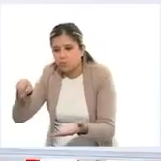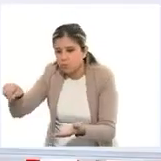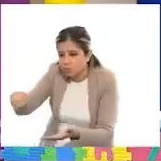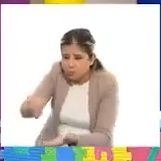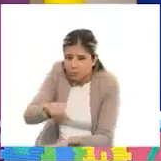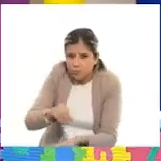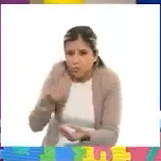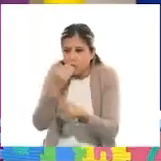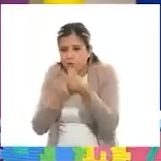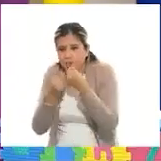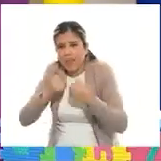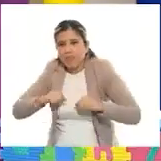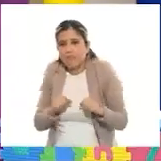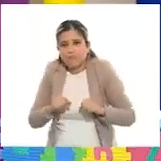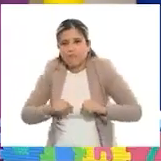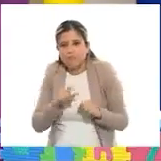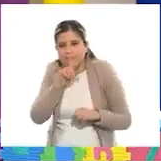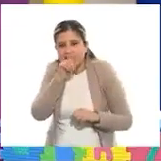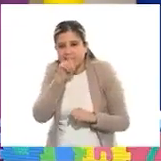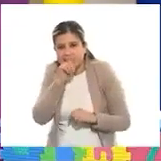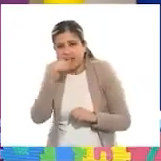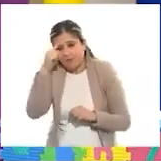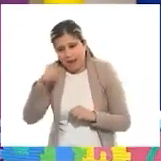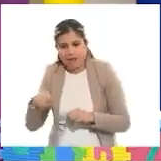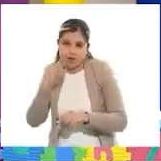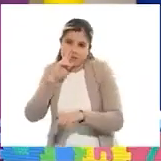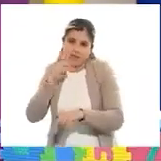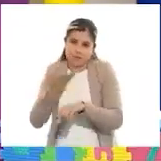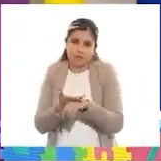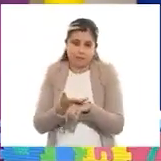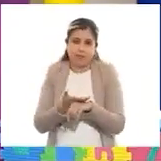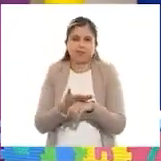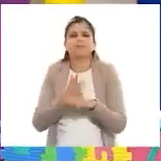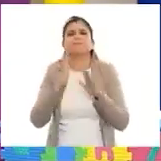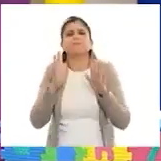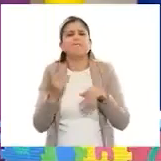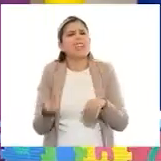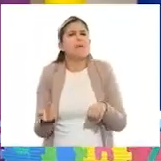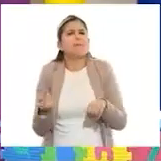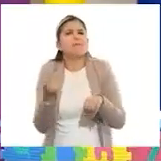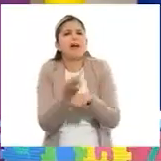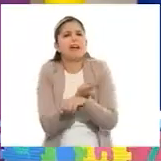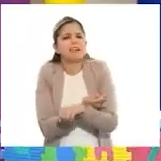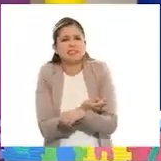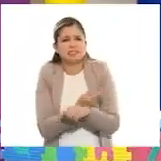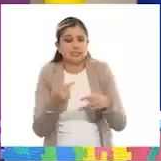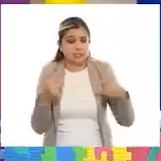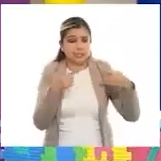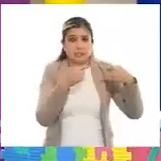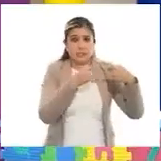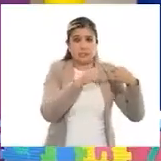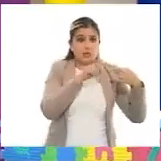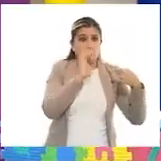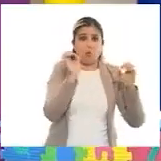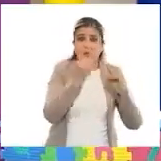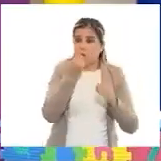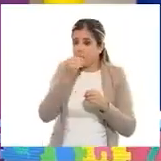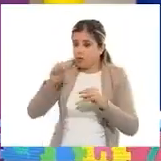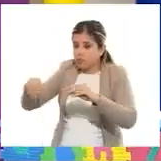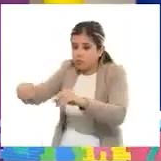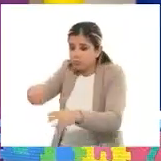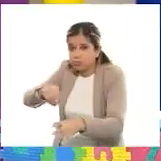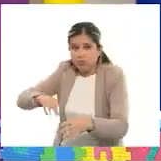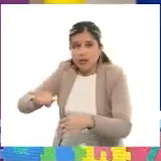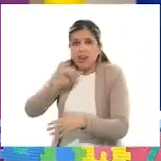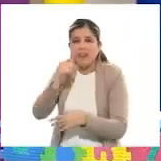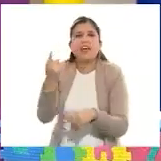responsabilidad. Pero recuerda que nuestra pregunta también es, ¿qué pasaría si nuestra amiga no alimenta a las gallinas? ¿Ustedes